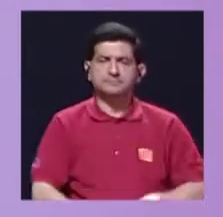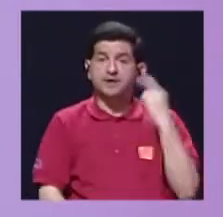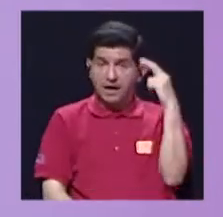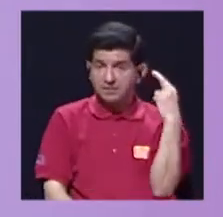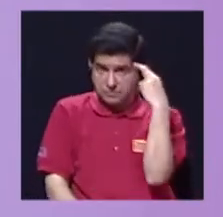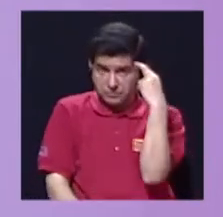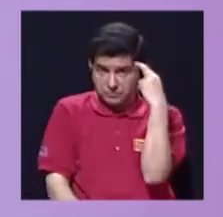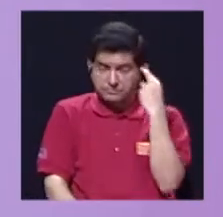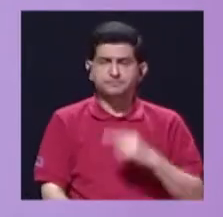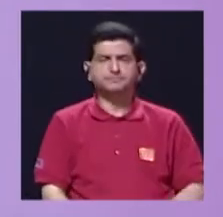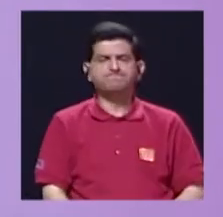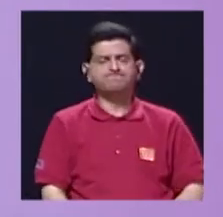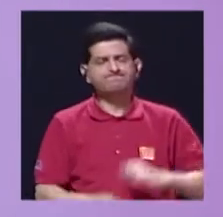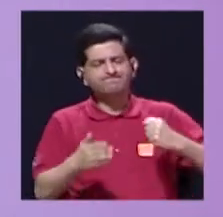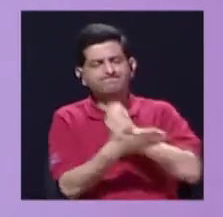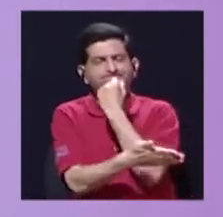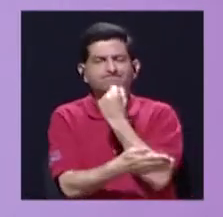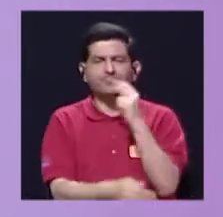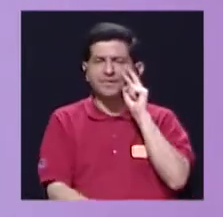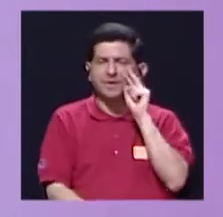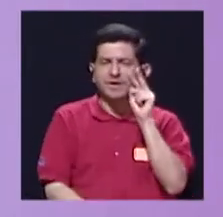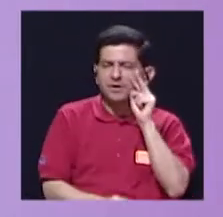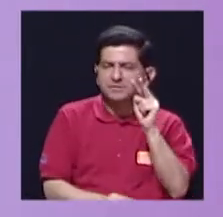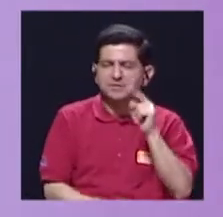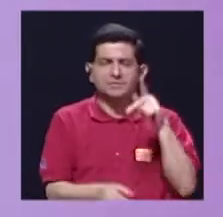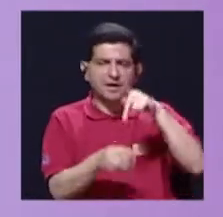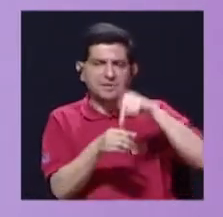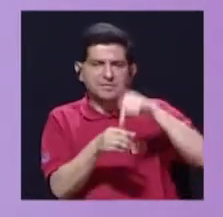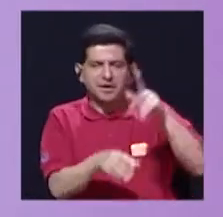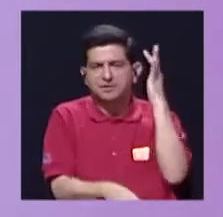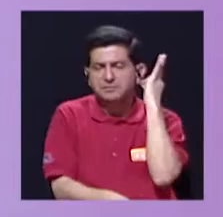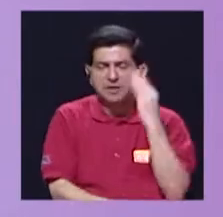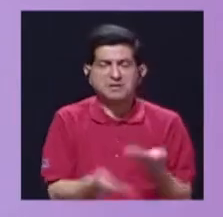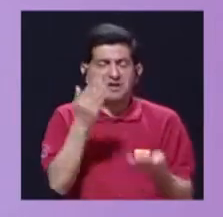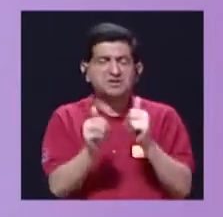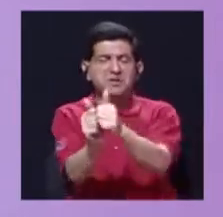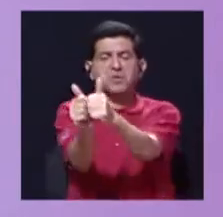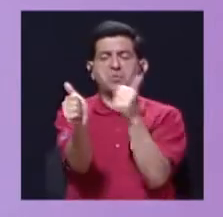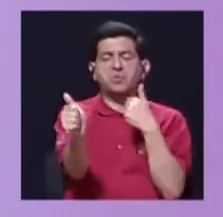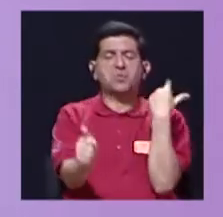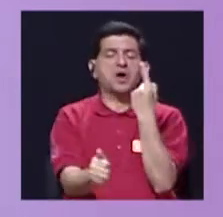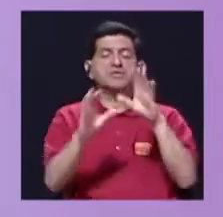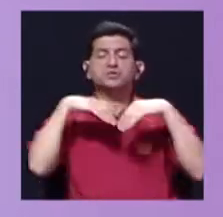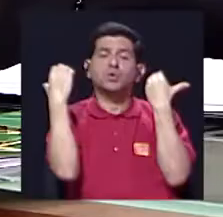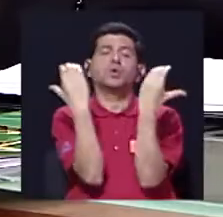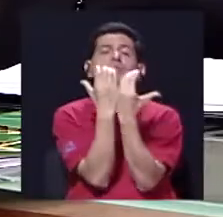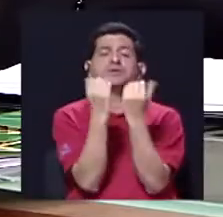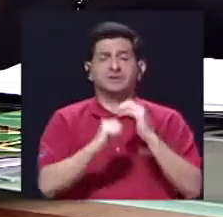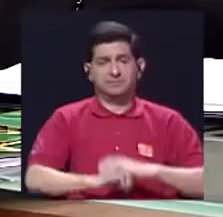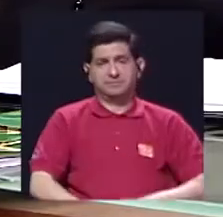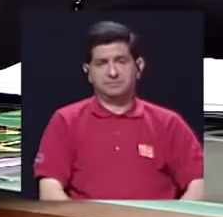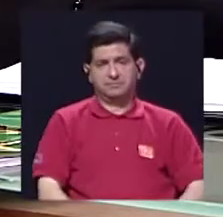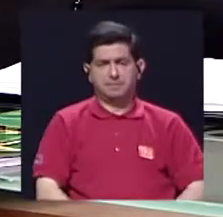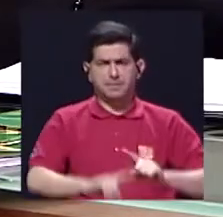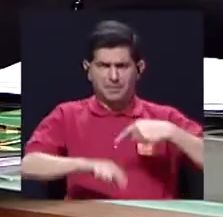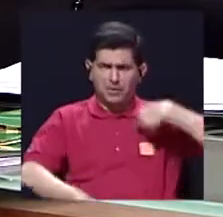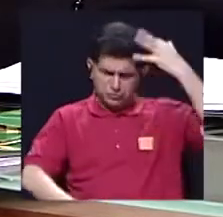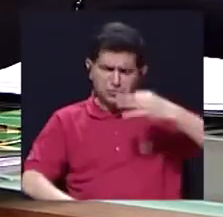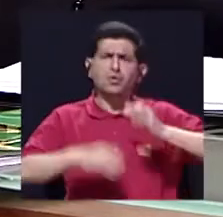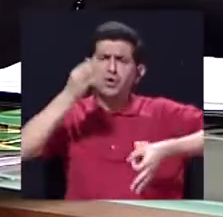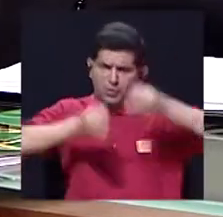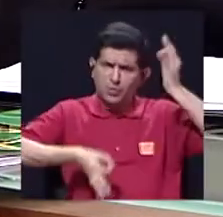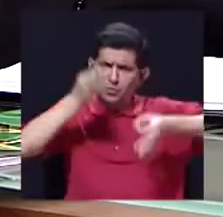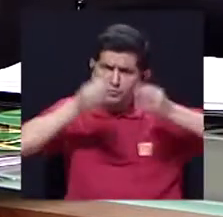Porque, por desgracia, se ha visto la participación de la mujer más bien relegada a solo los comités. Pero yo creo que es